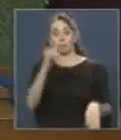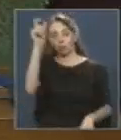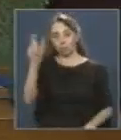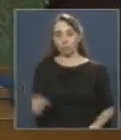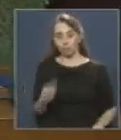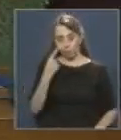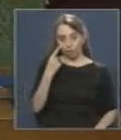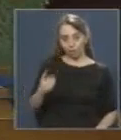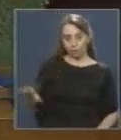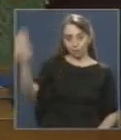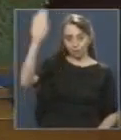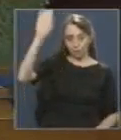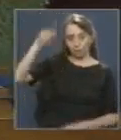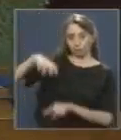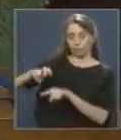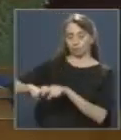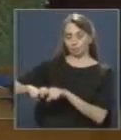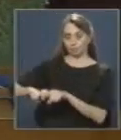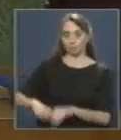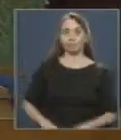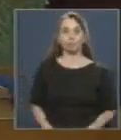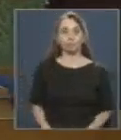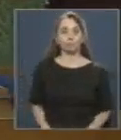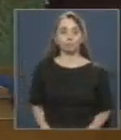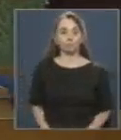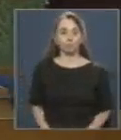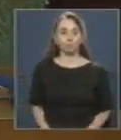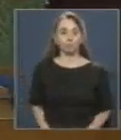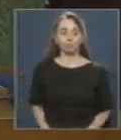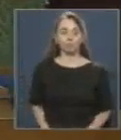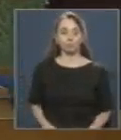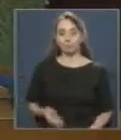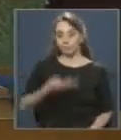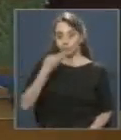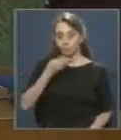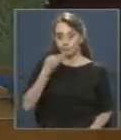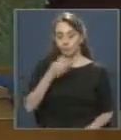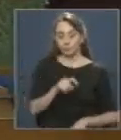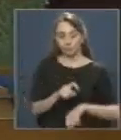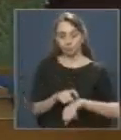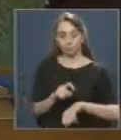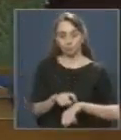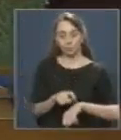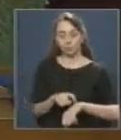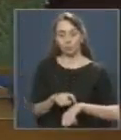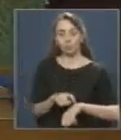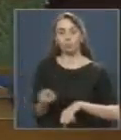indicando en este momento desde su pupitre. Ofrezco la palabra en el tiempo del Comité del Partido Social.